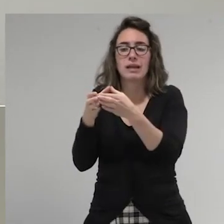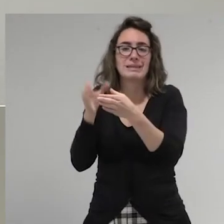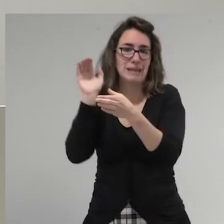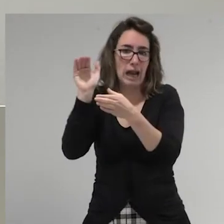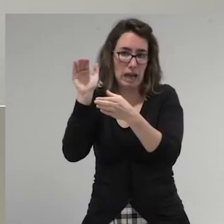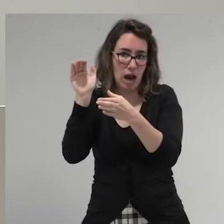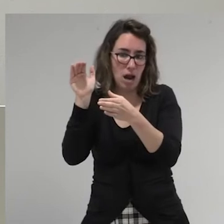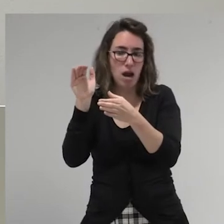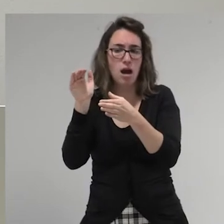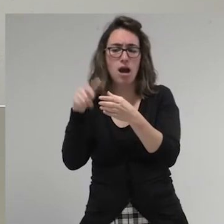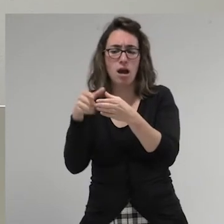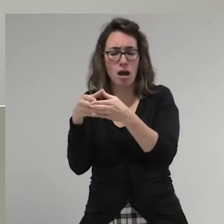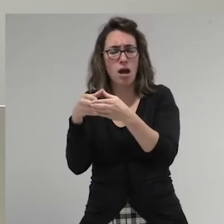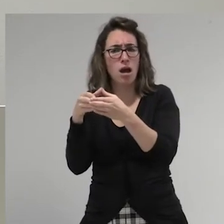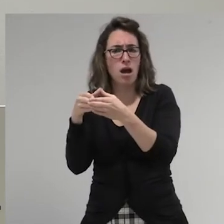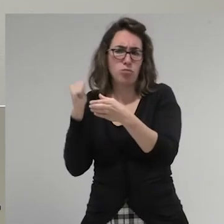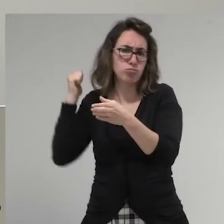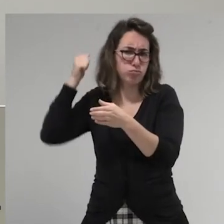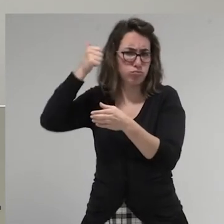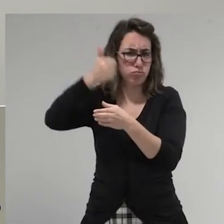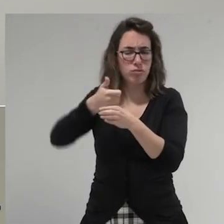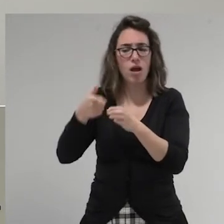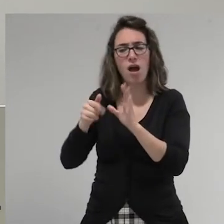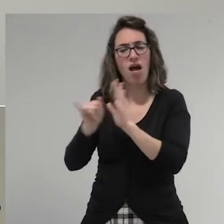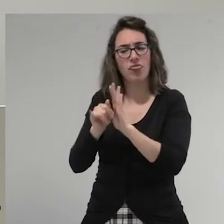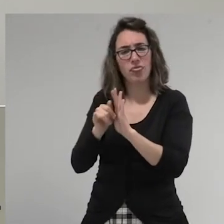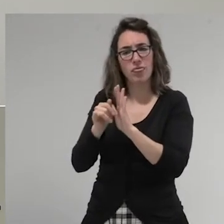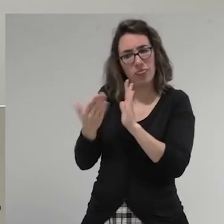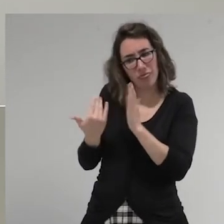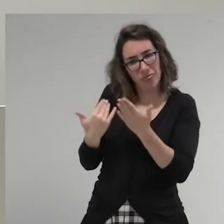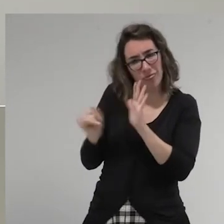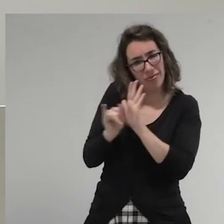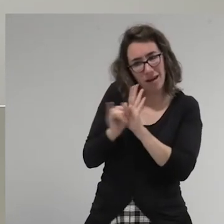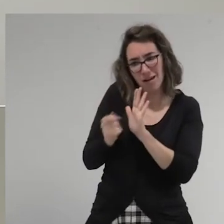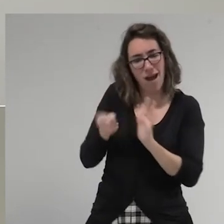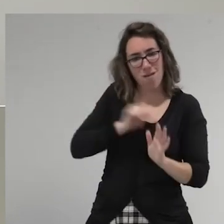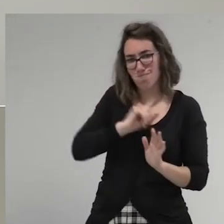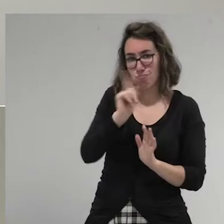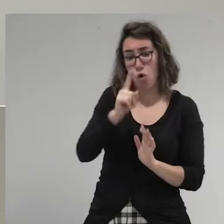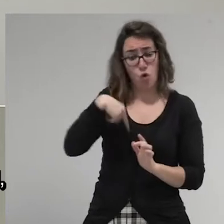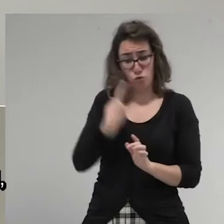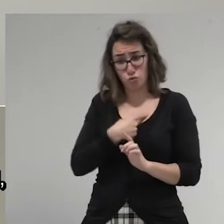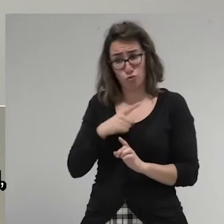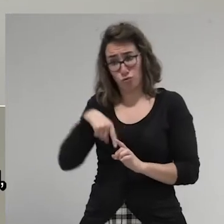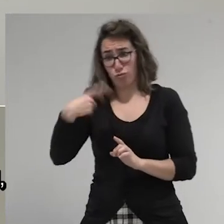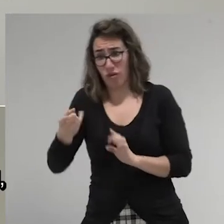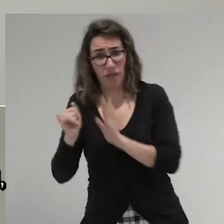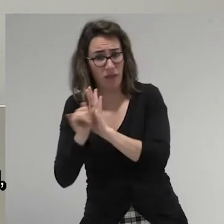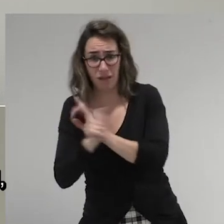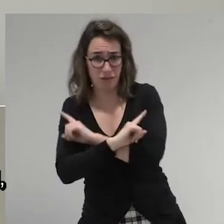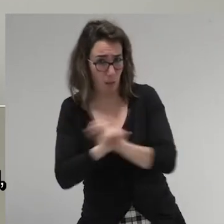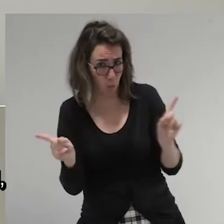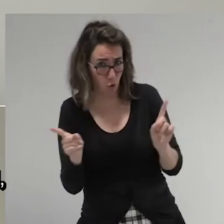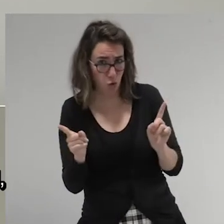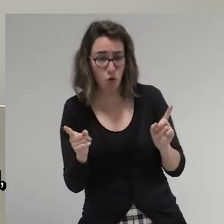lleva muchos años aquí y no se acerca a nosotros. Y nosotros no nos acercamos a ellos. O sea que esto, por ejemplo, aquí hay, pues